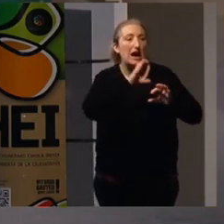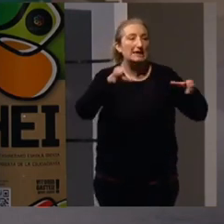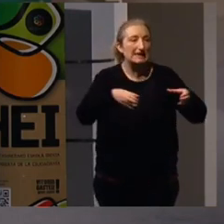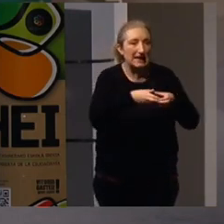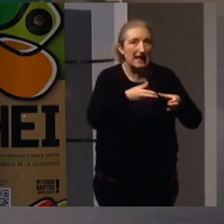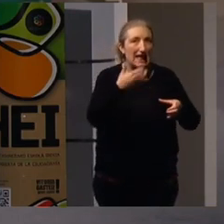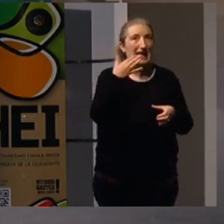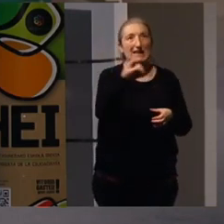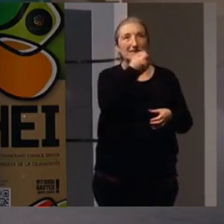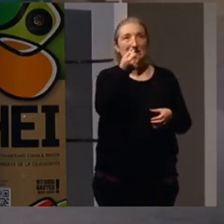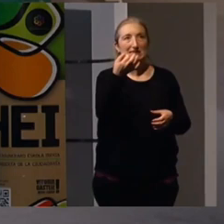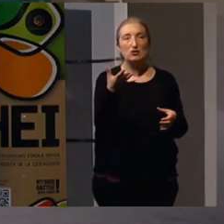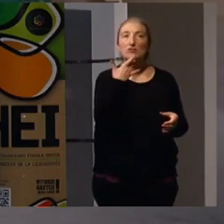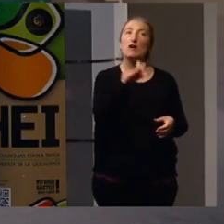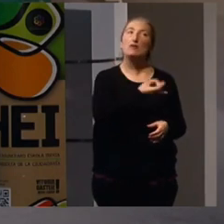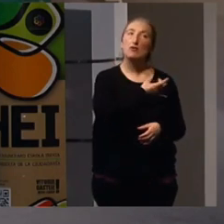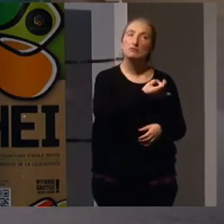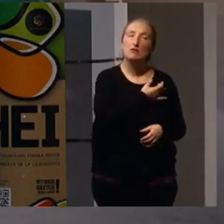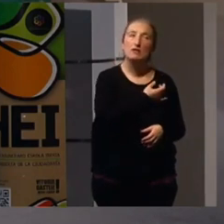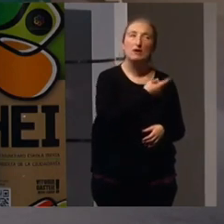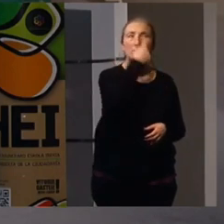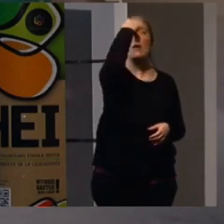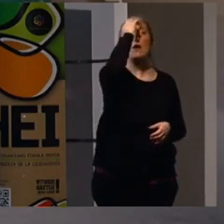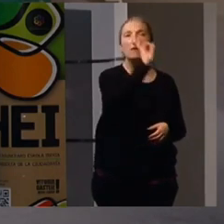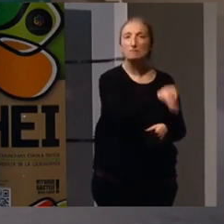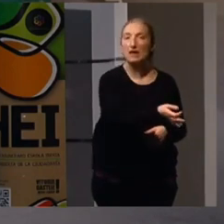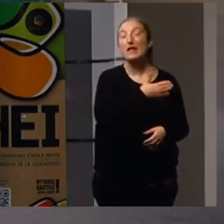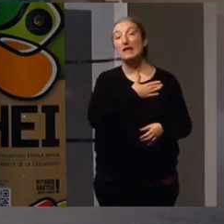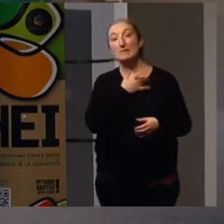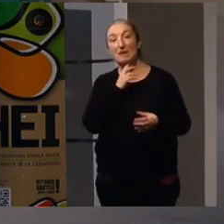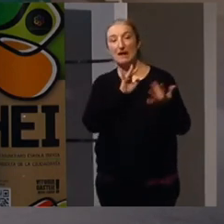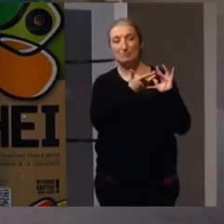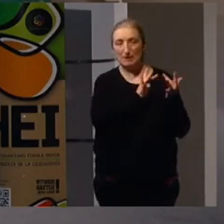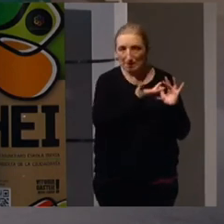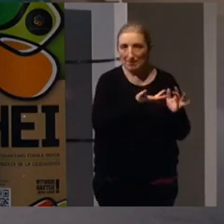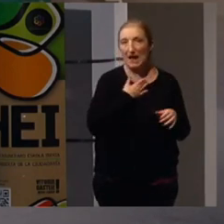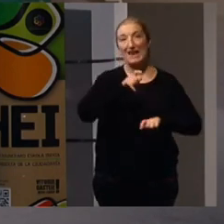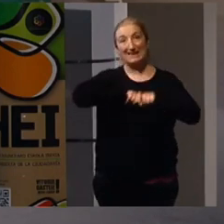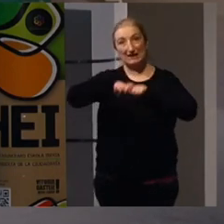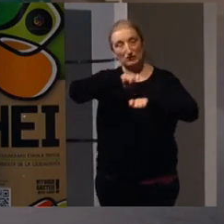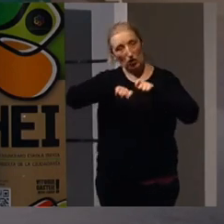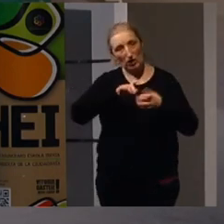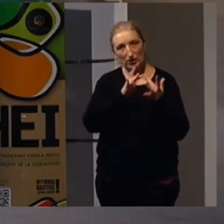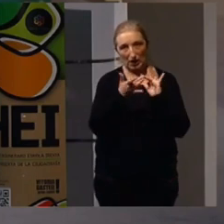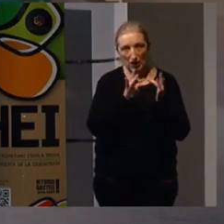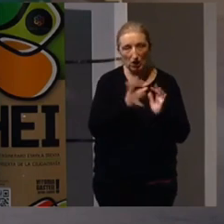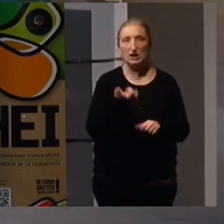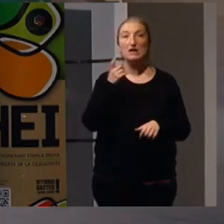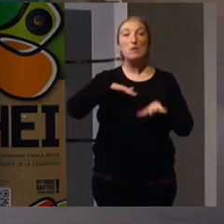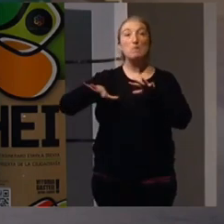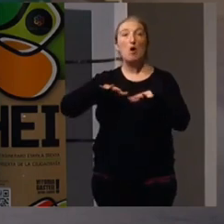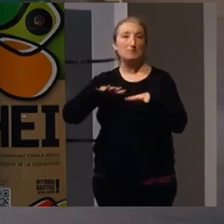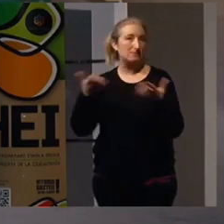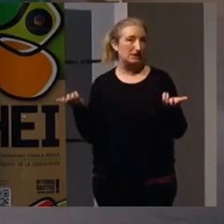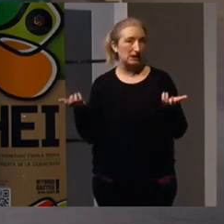organizativa exitosa? Pero claro, me he acordado, ¿y los sindicatos? Es un lugar para crear lazos internacionales, las asociaciones, el